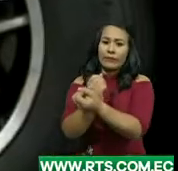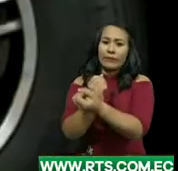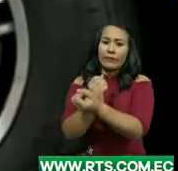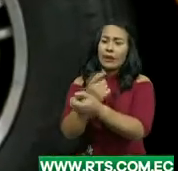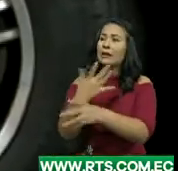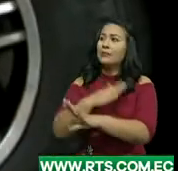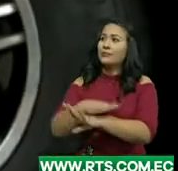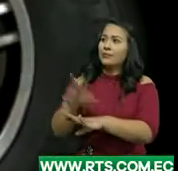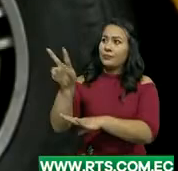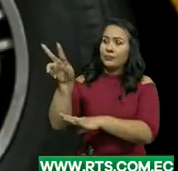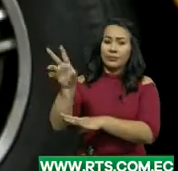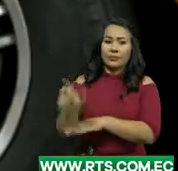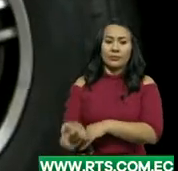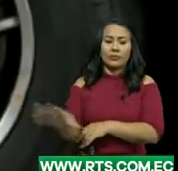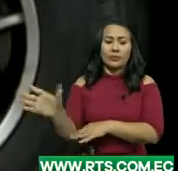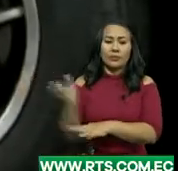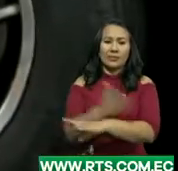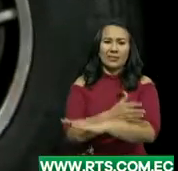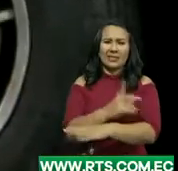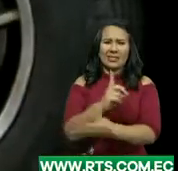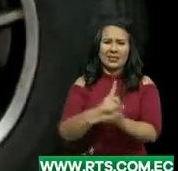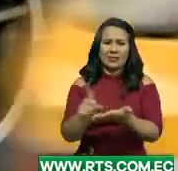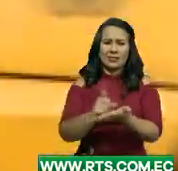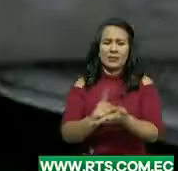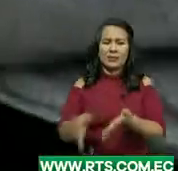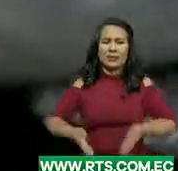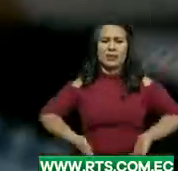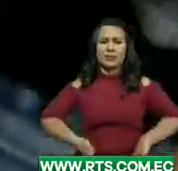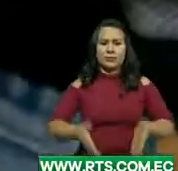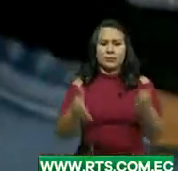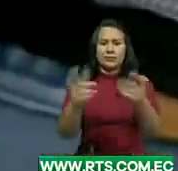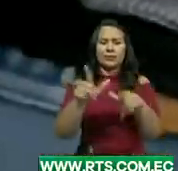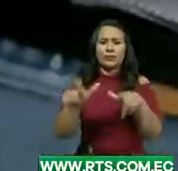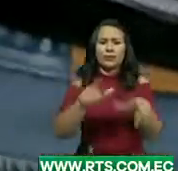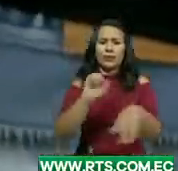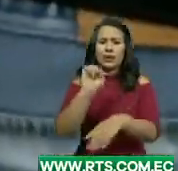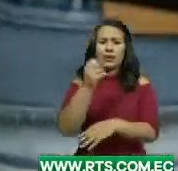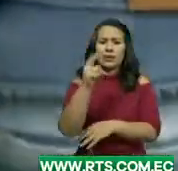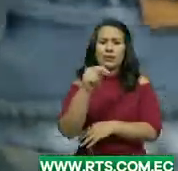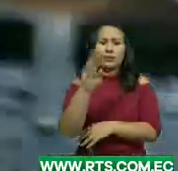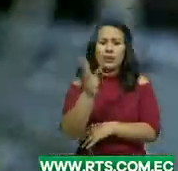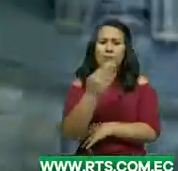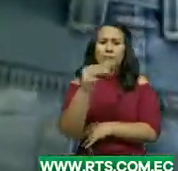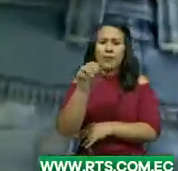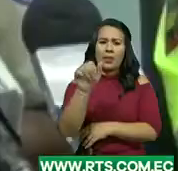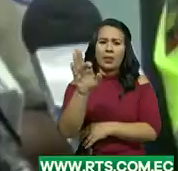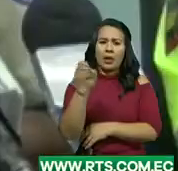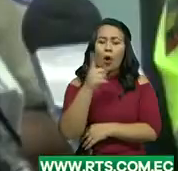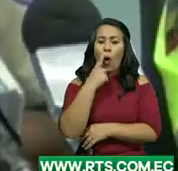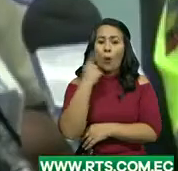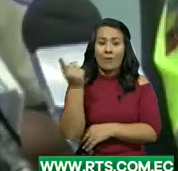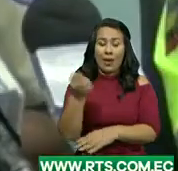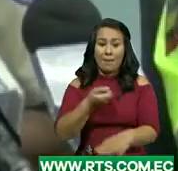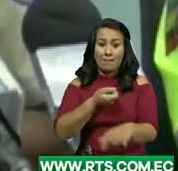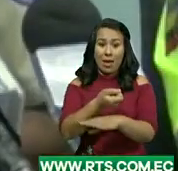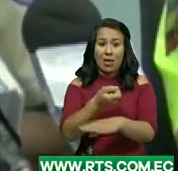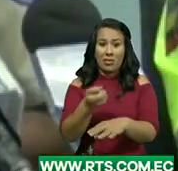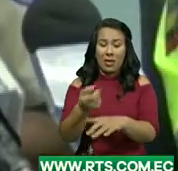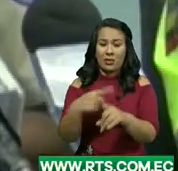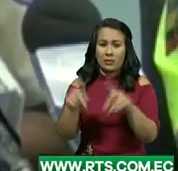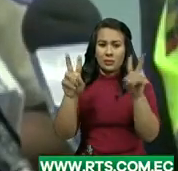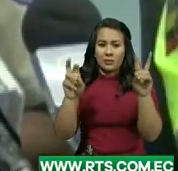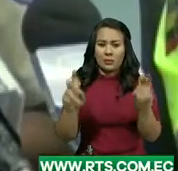El cadáver fue encontrado a inicios de semana en la vía San Mateo. El sujeto cuenta con prisión preventiva. Respecto a si existen